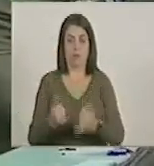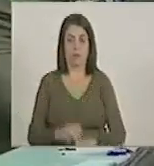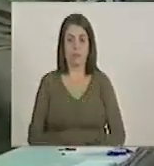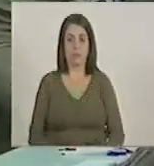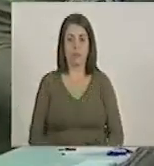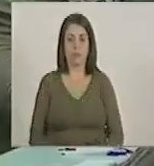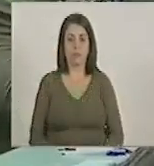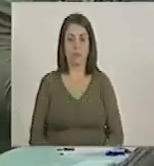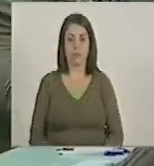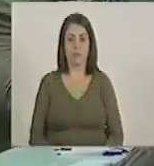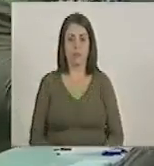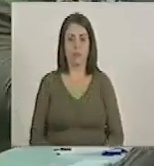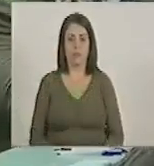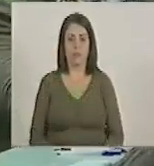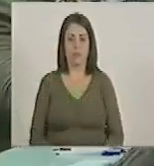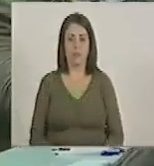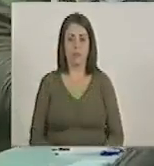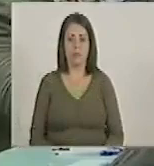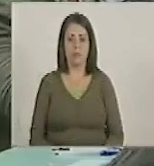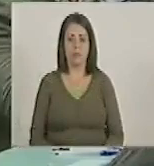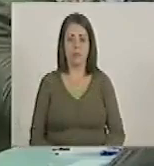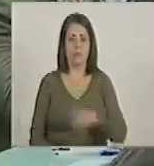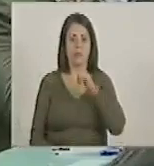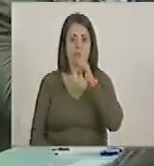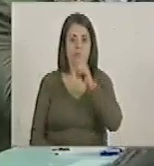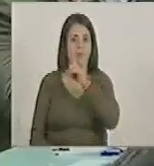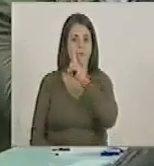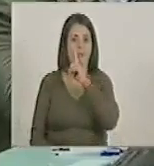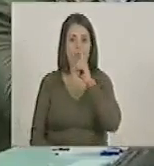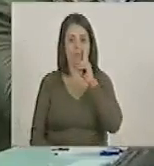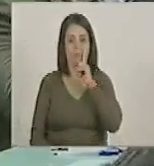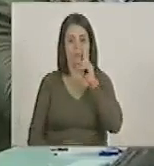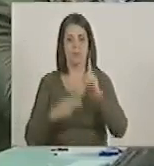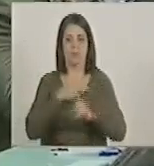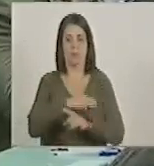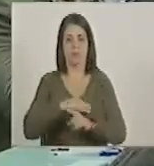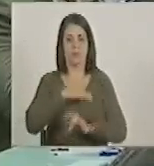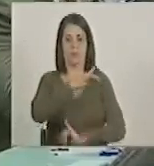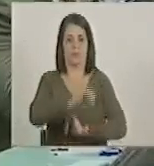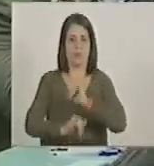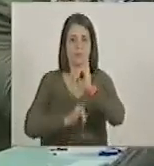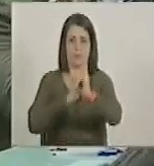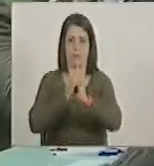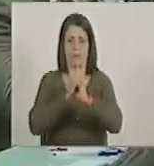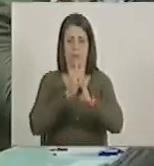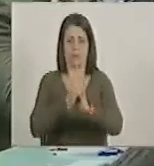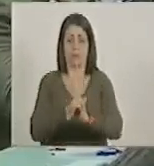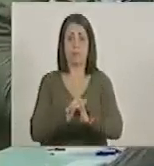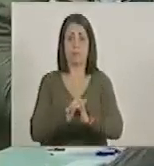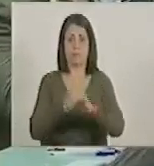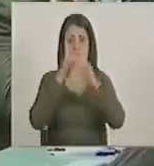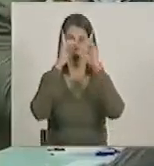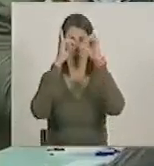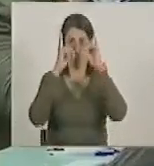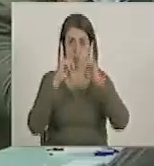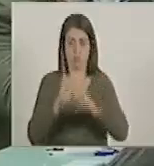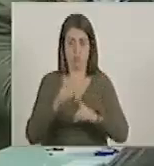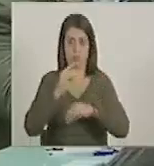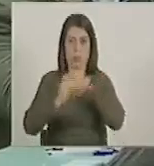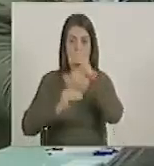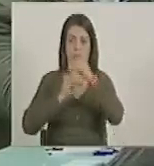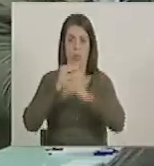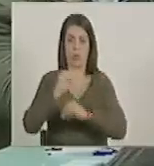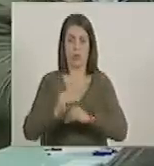una mal llamada Misión Internacional de Determinación de los